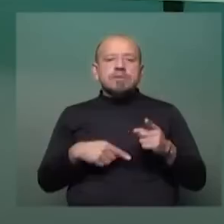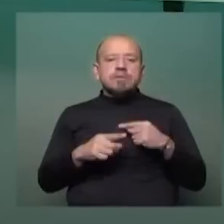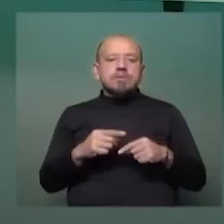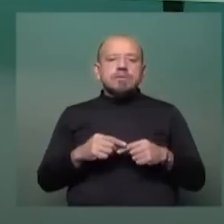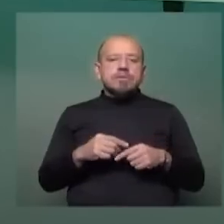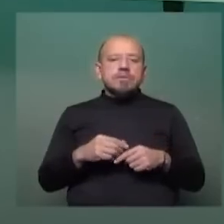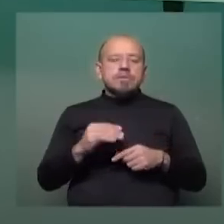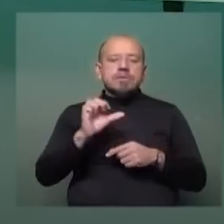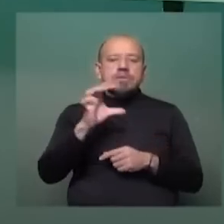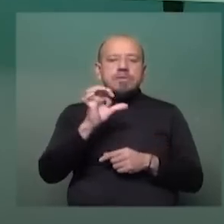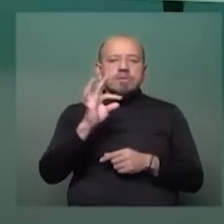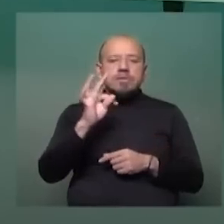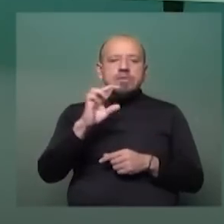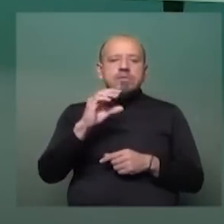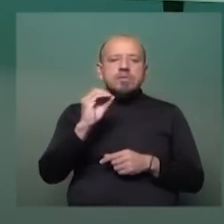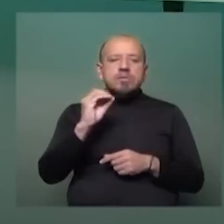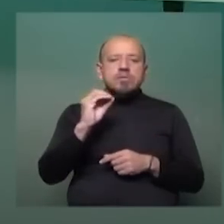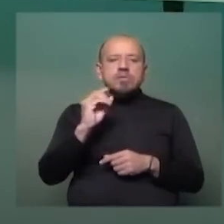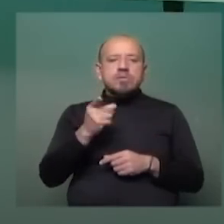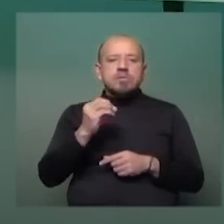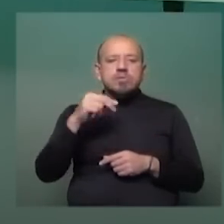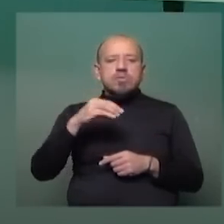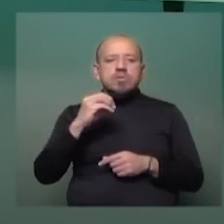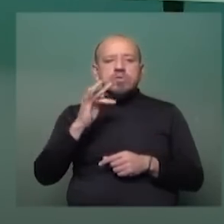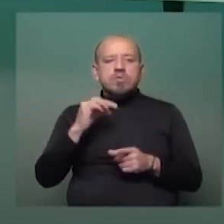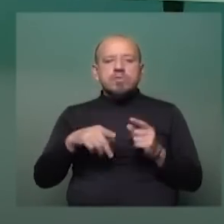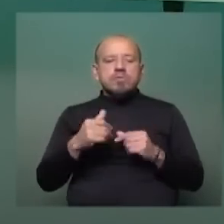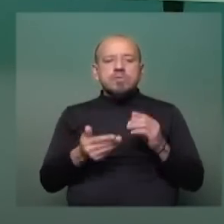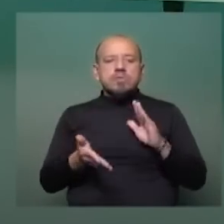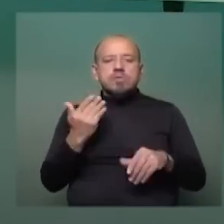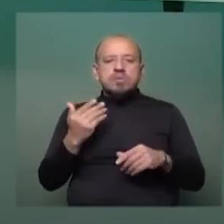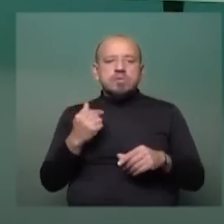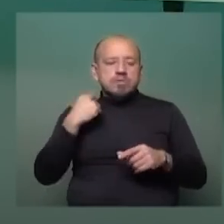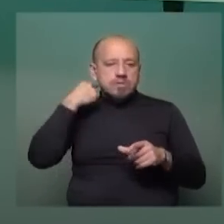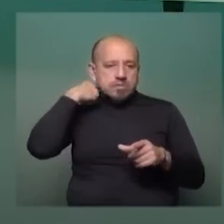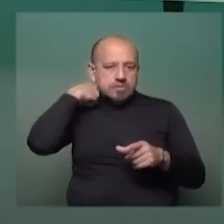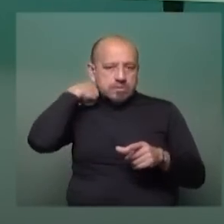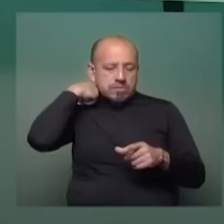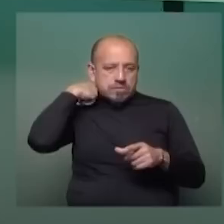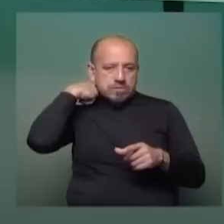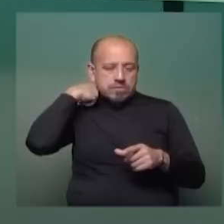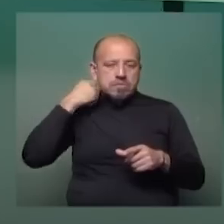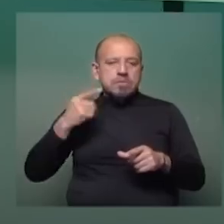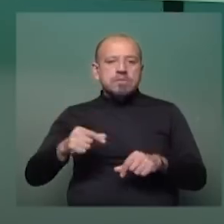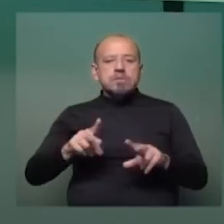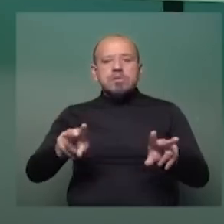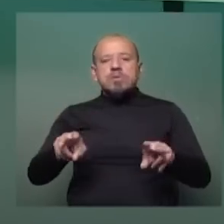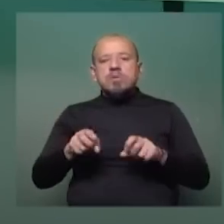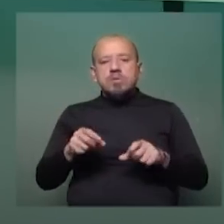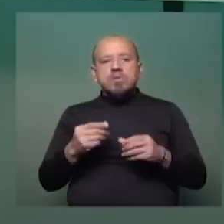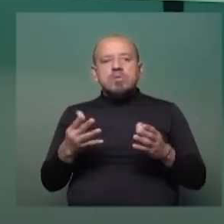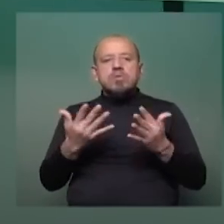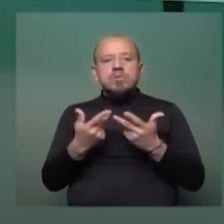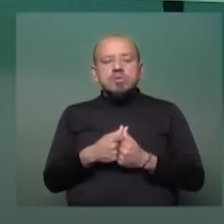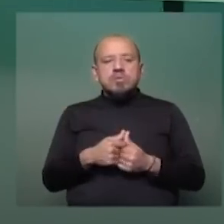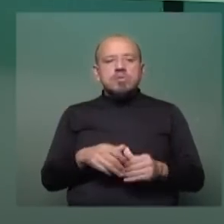strogonov en la Explanada de kbon Así es este evento es la mayor Fuente de financiamiento de esta organización que se orienta a